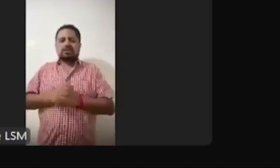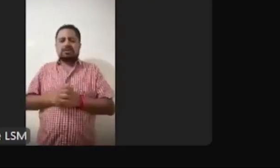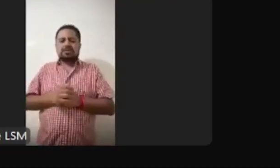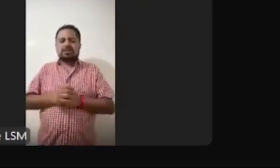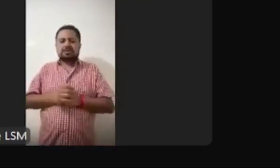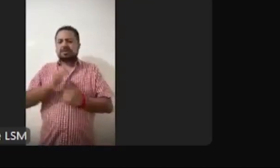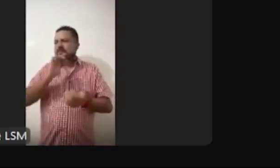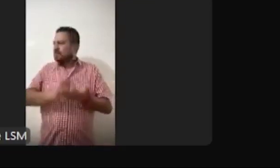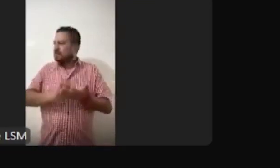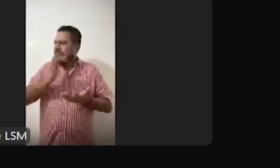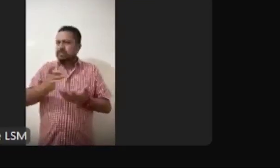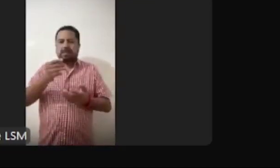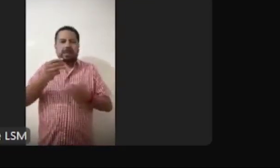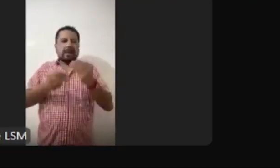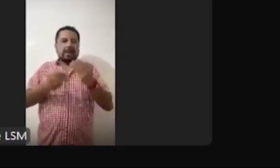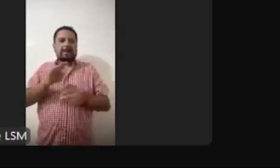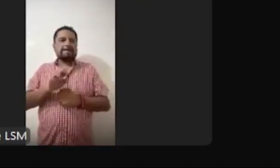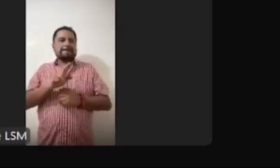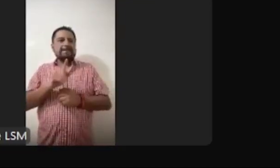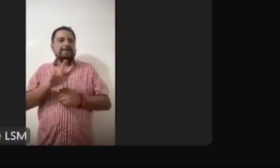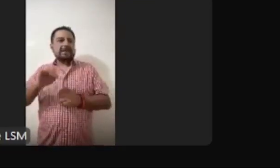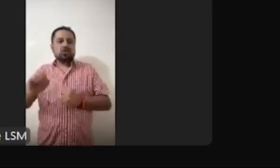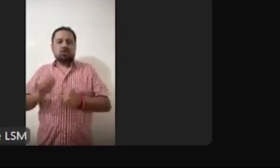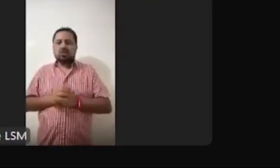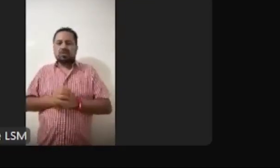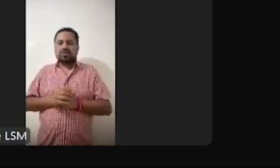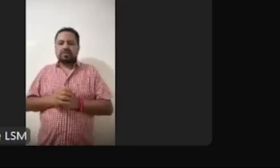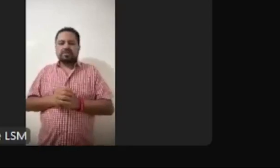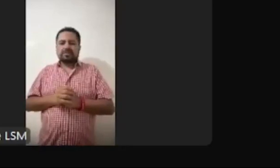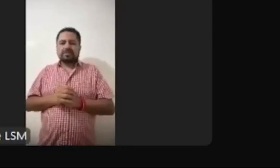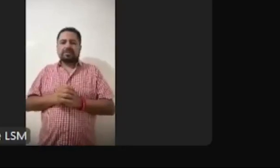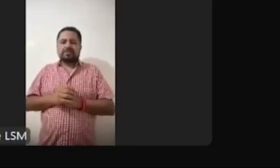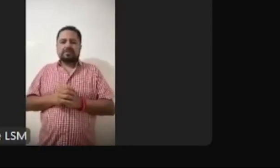Gracias, magistrada. Magistrada Hilda Rosa Delgado Brito.